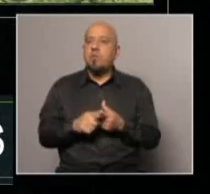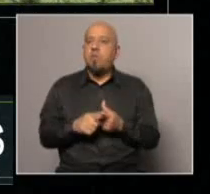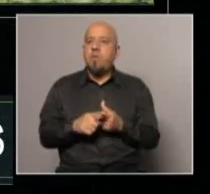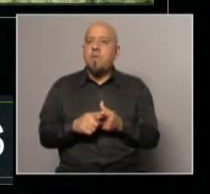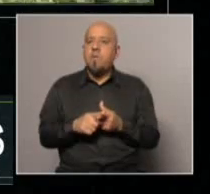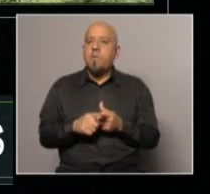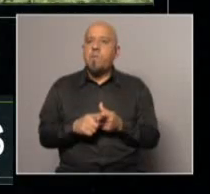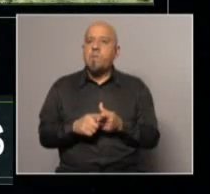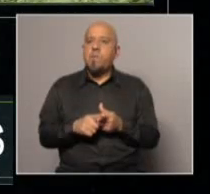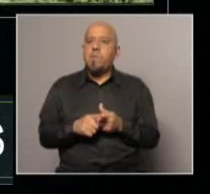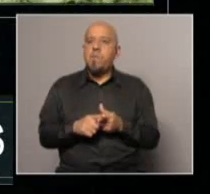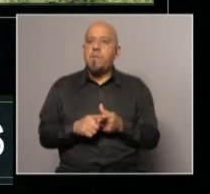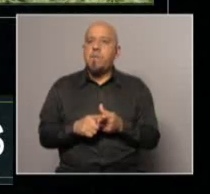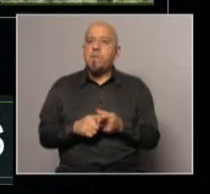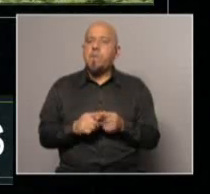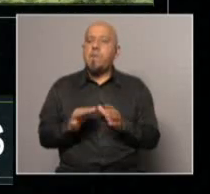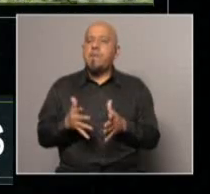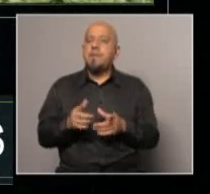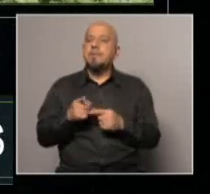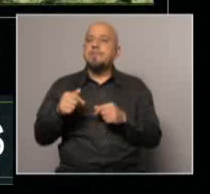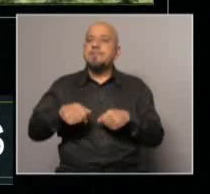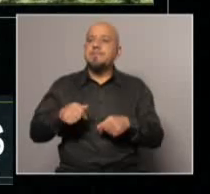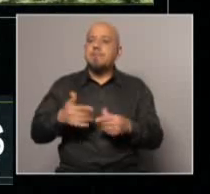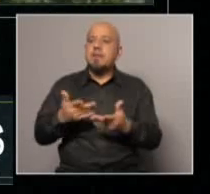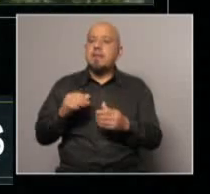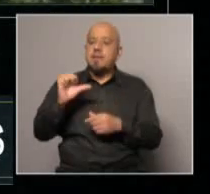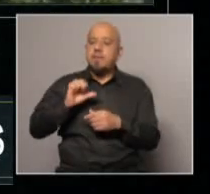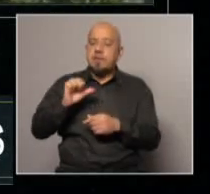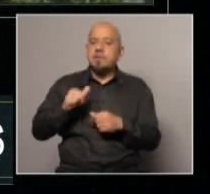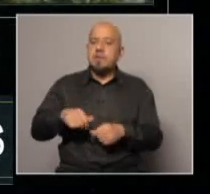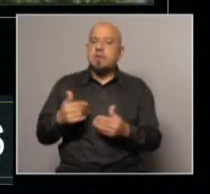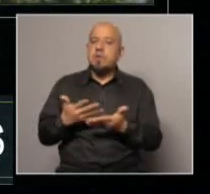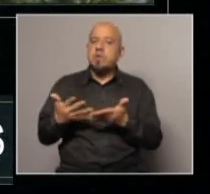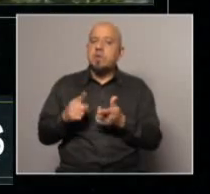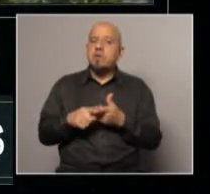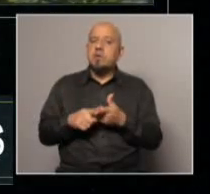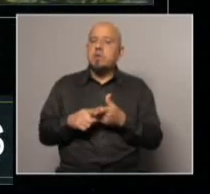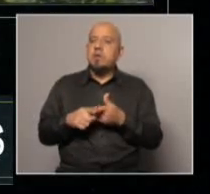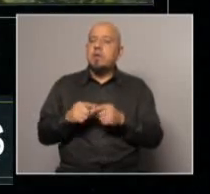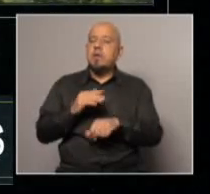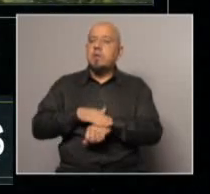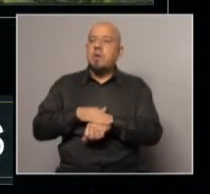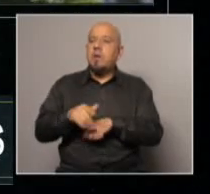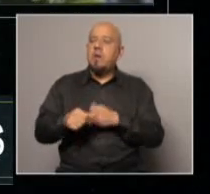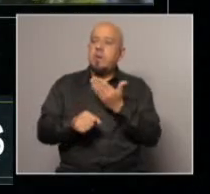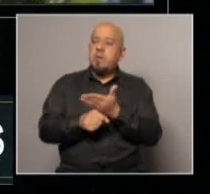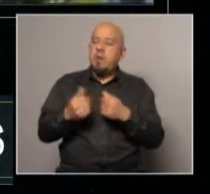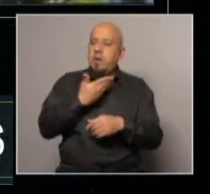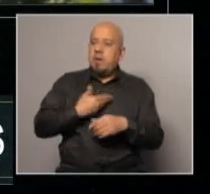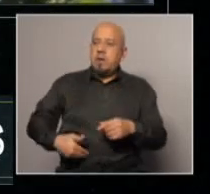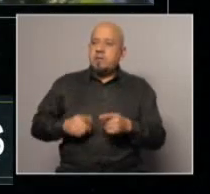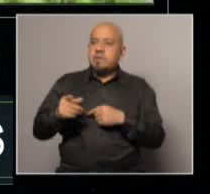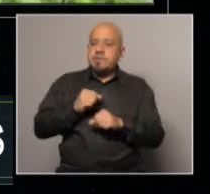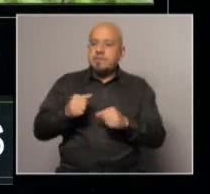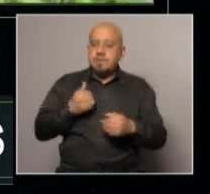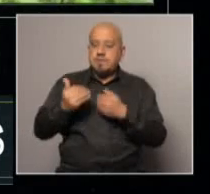profe, quería No, ¿en qué condiciones están hoy actualmente estas empresas y qué le están solicitando al gobierno para poder